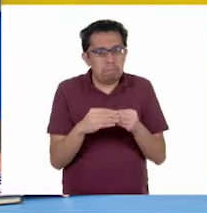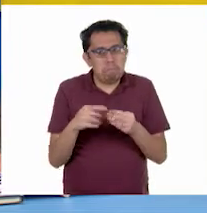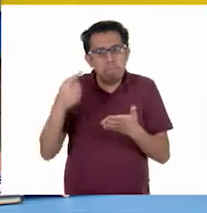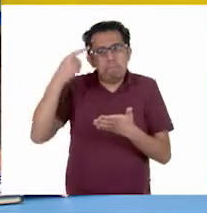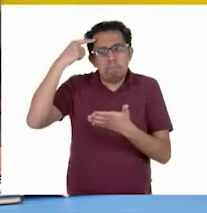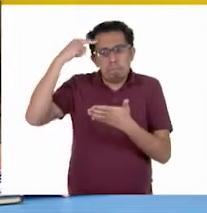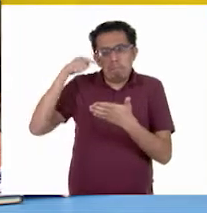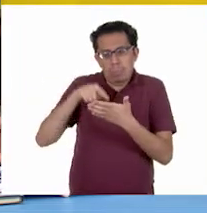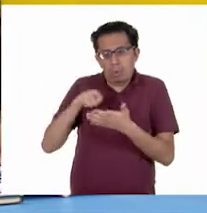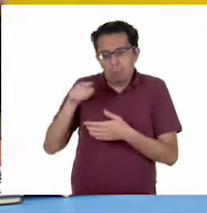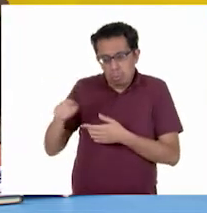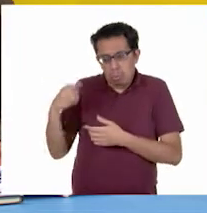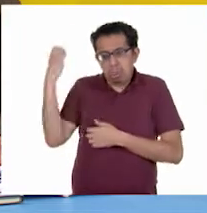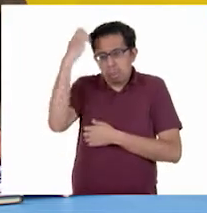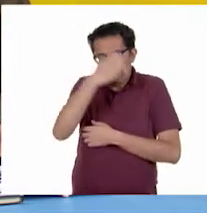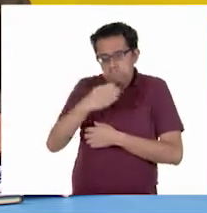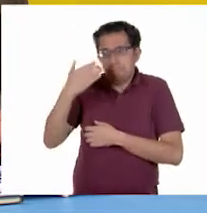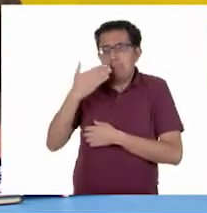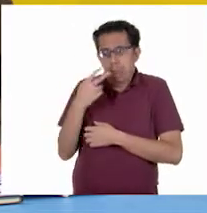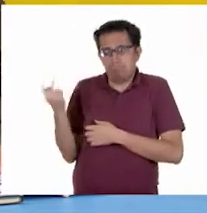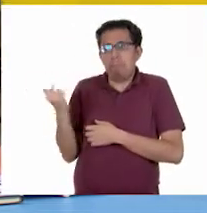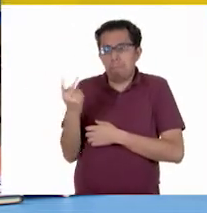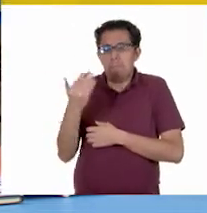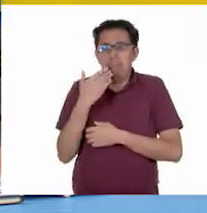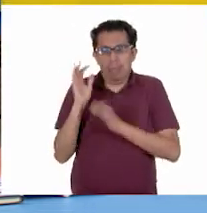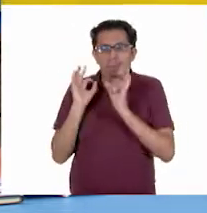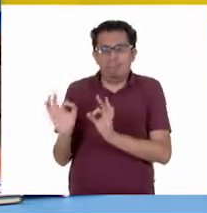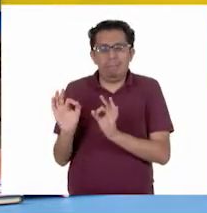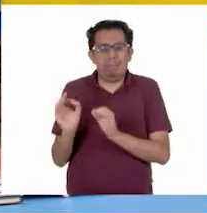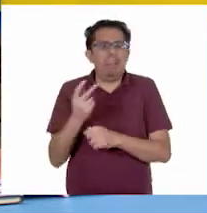buenas observaciones, Larisa y Tom, perfecto.